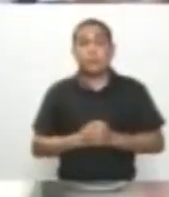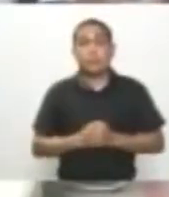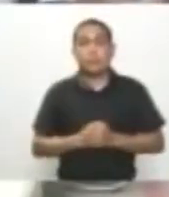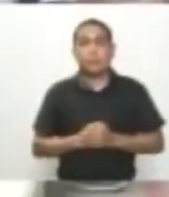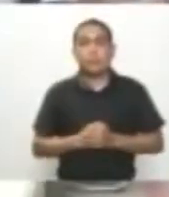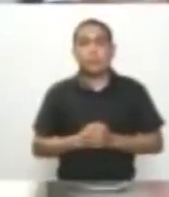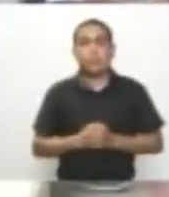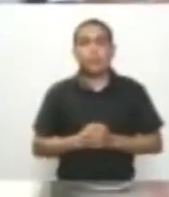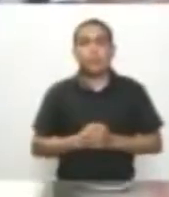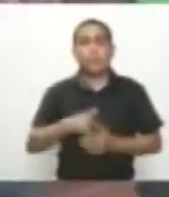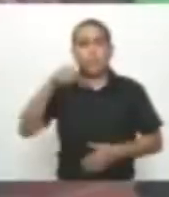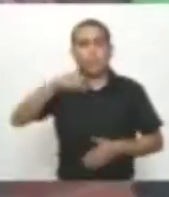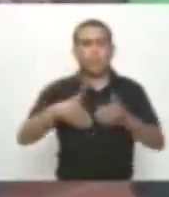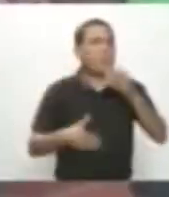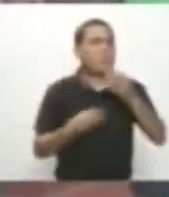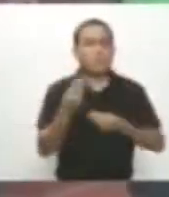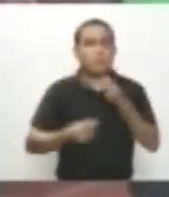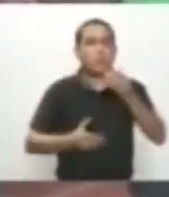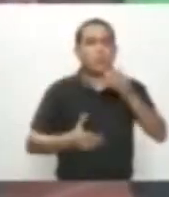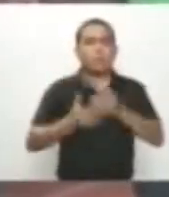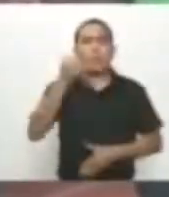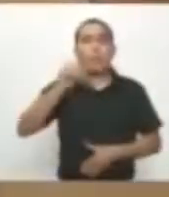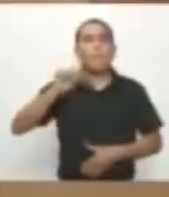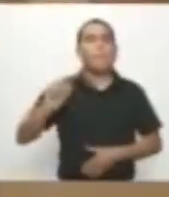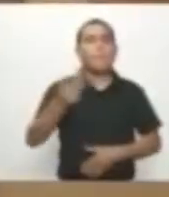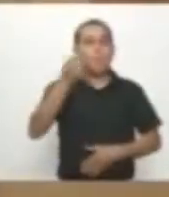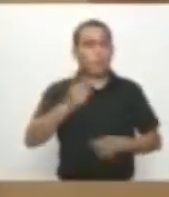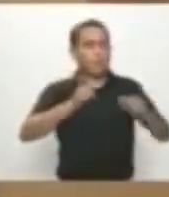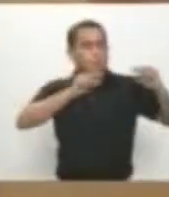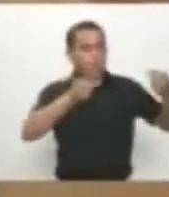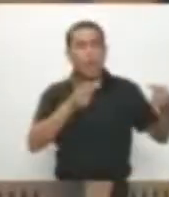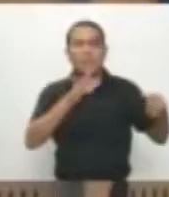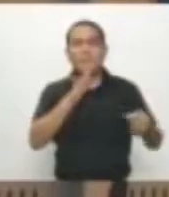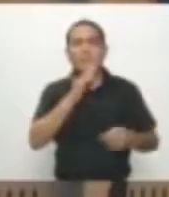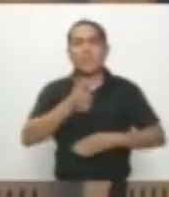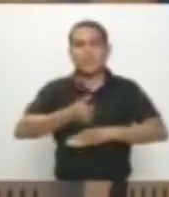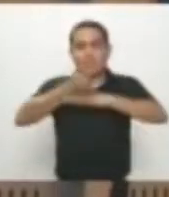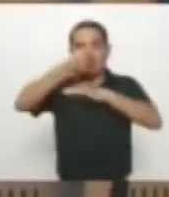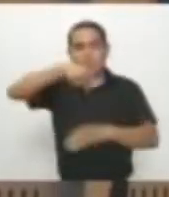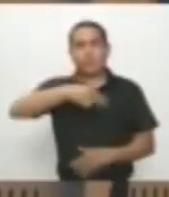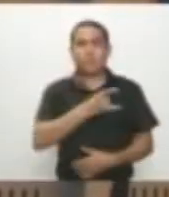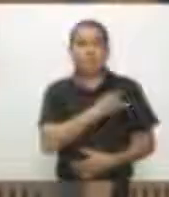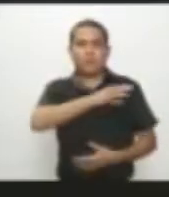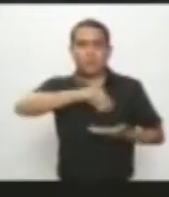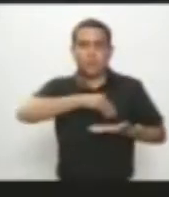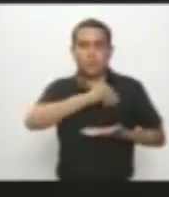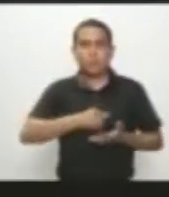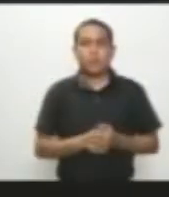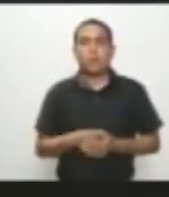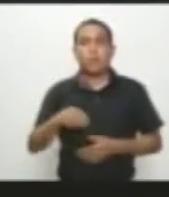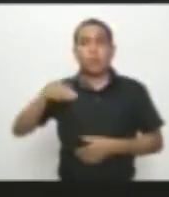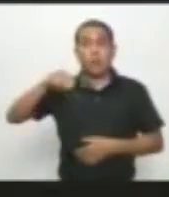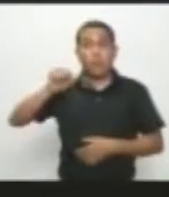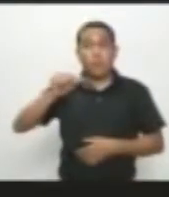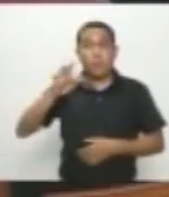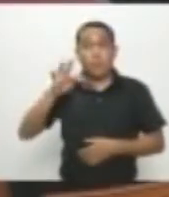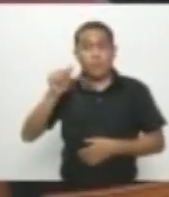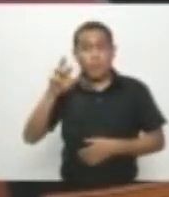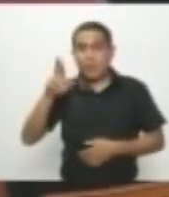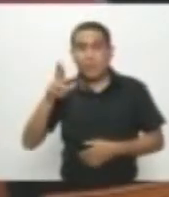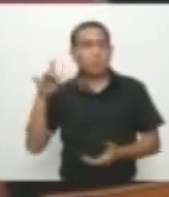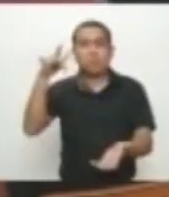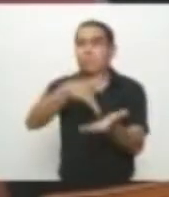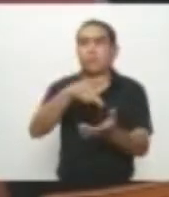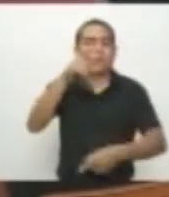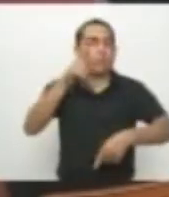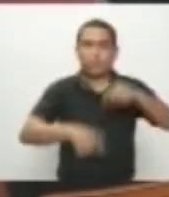manera parcial se realizó hoy el primer debate entre los candidatos a rector de la Universidad del Atlántico. Salim Matar no asistió al primer